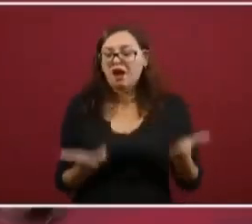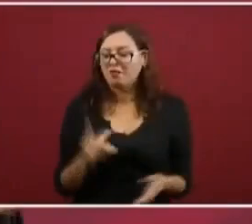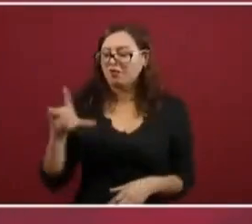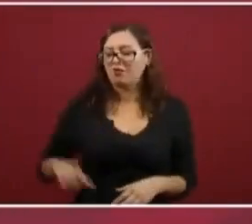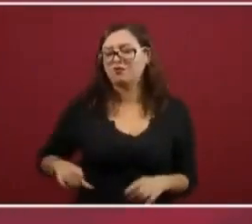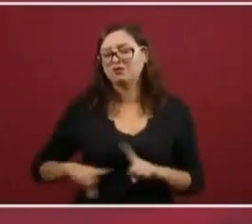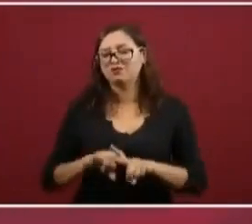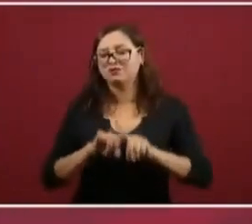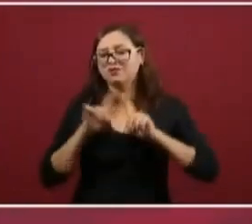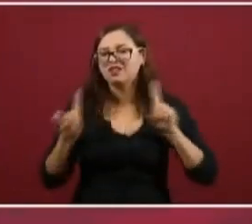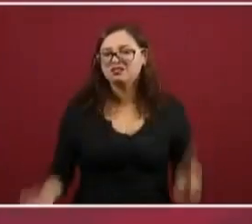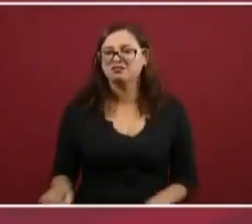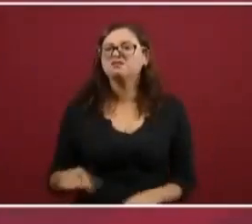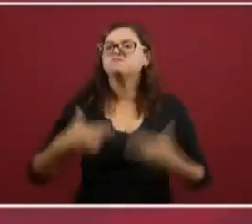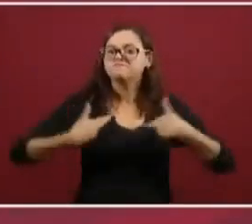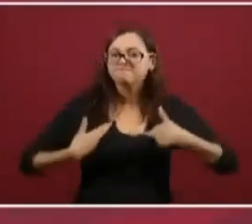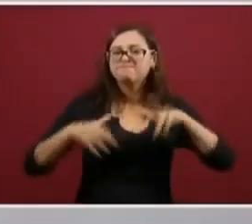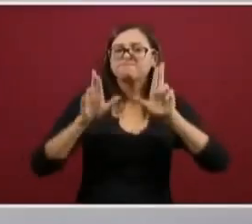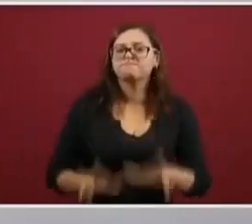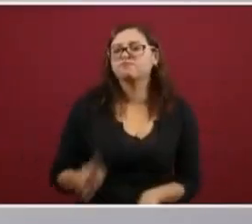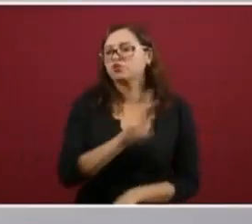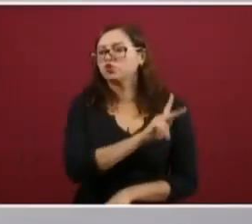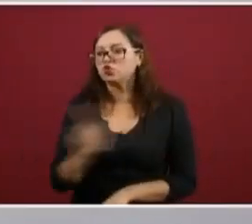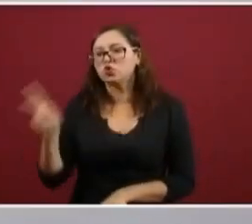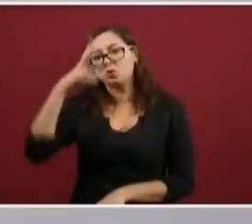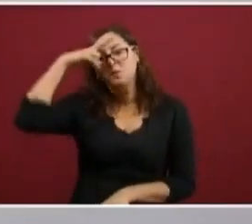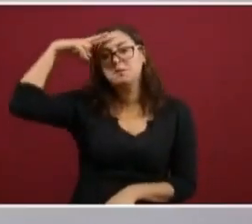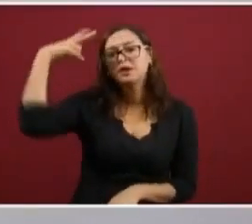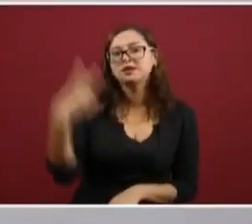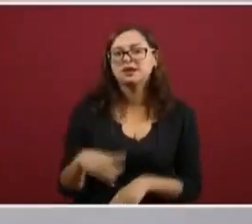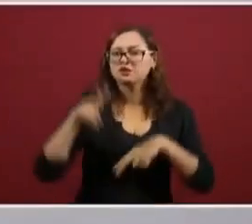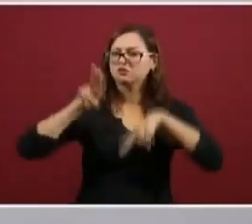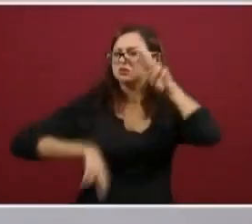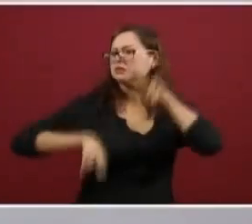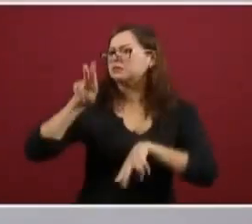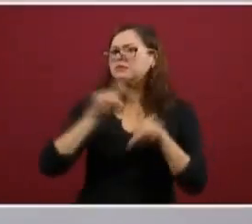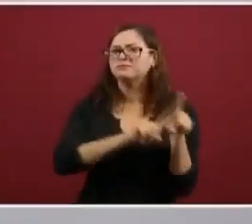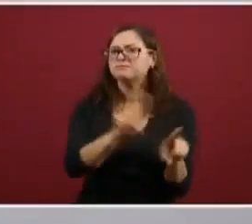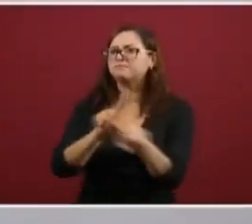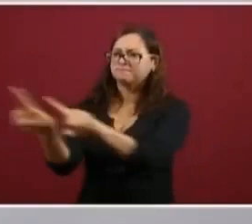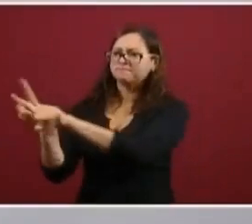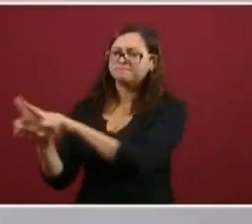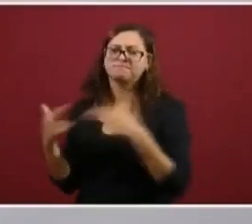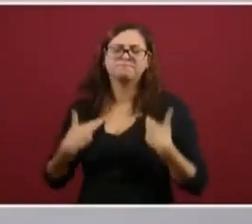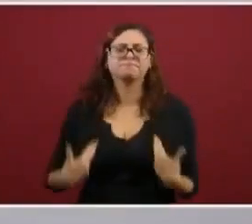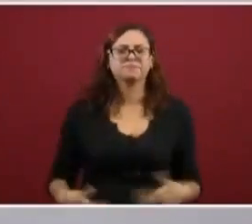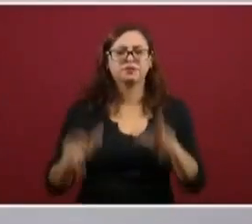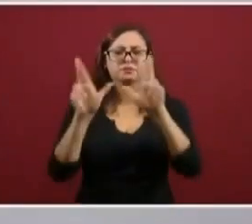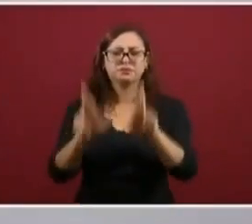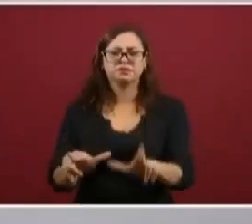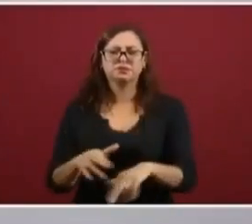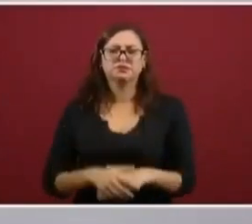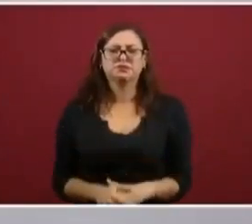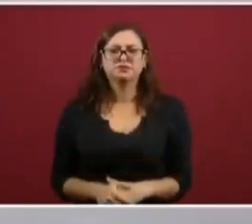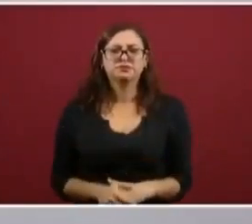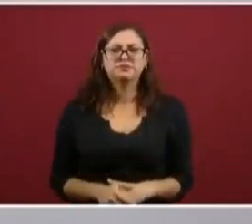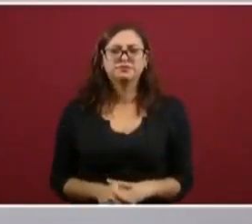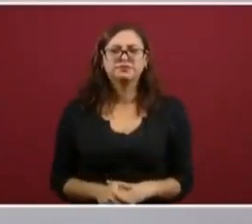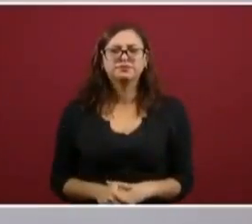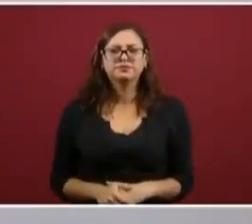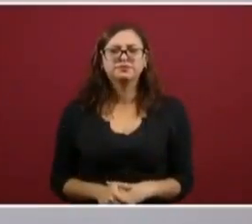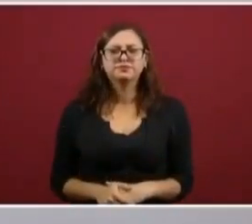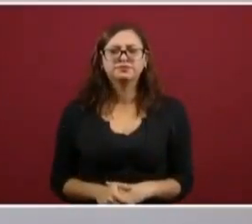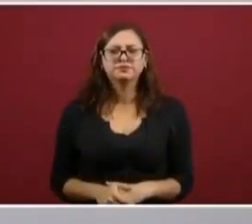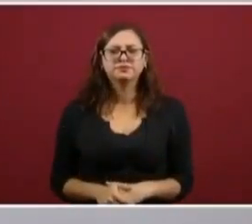todos los mexicanos de todas las clases sociales qué permitirían los mexicanos el día